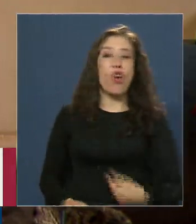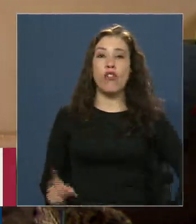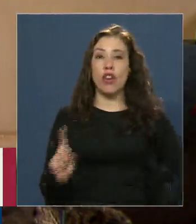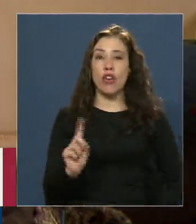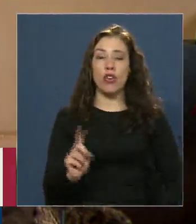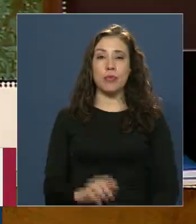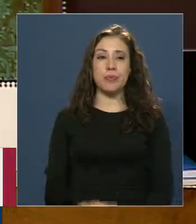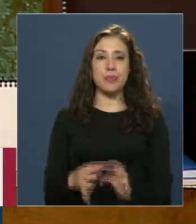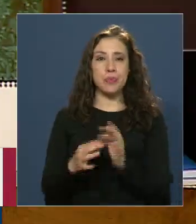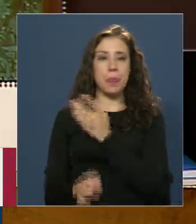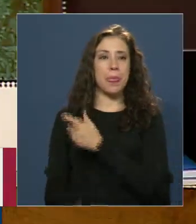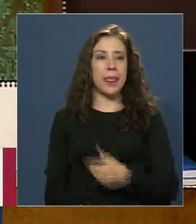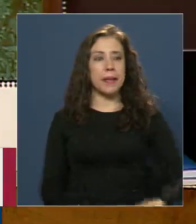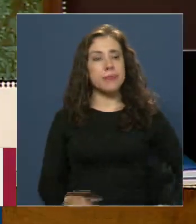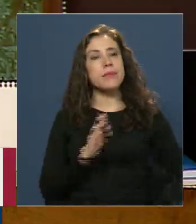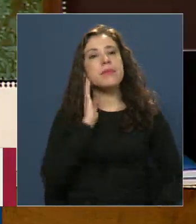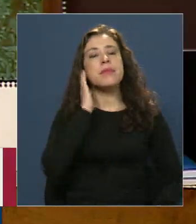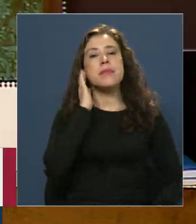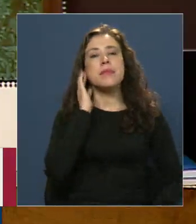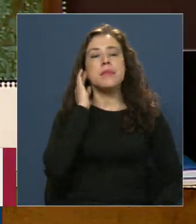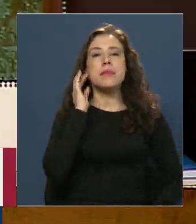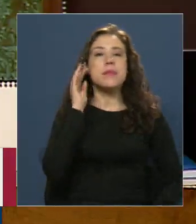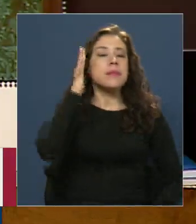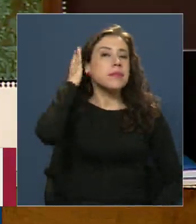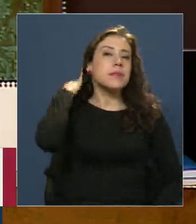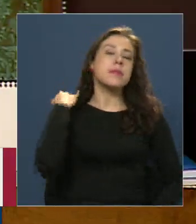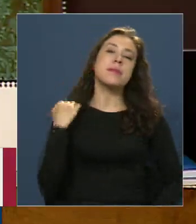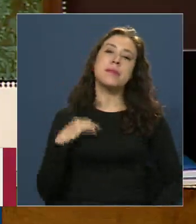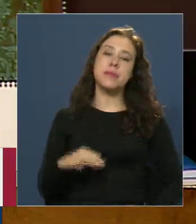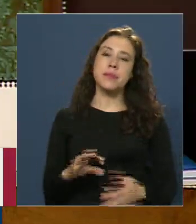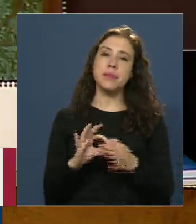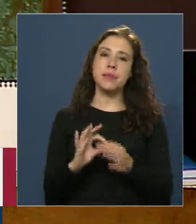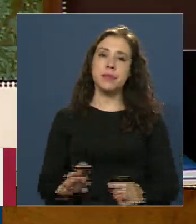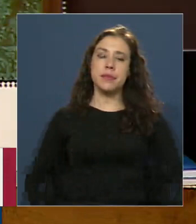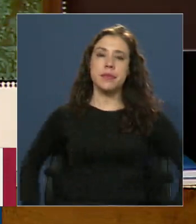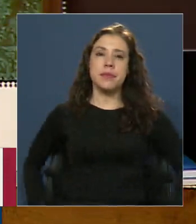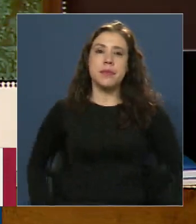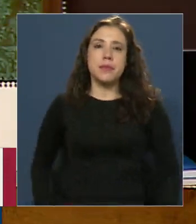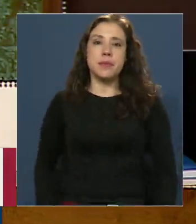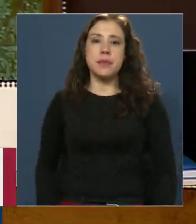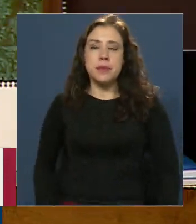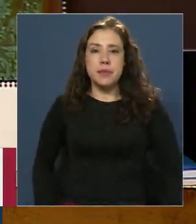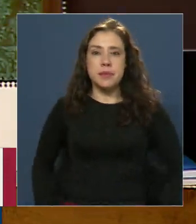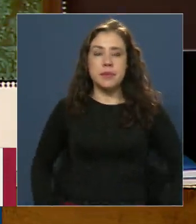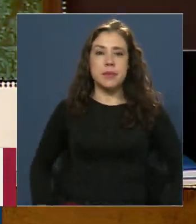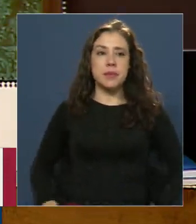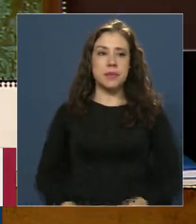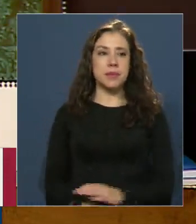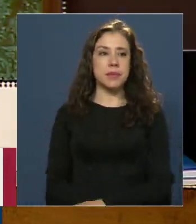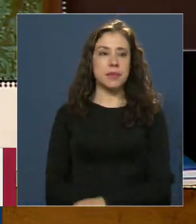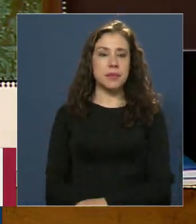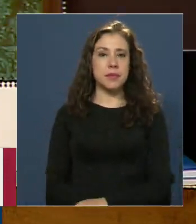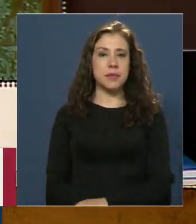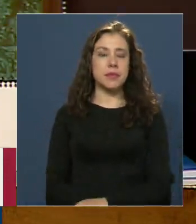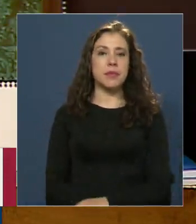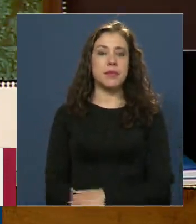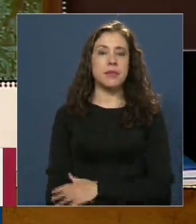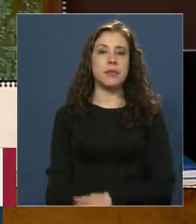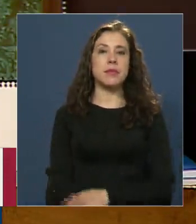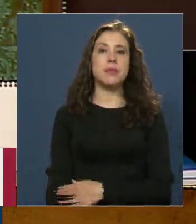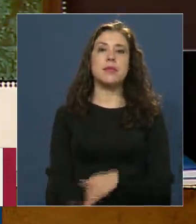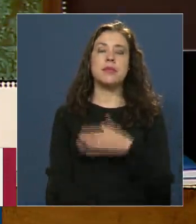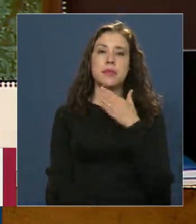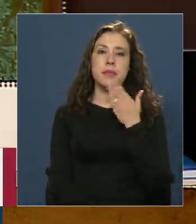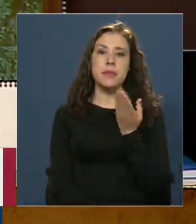Presidenta. Muchas gracias, diputado Andrés Molina. Quisiera de inmediato entonces entregar el uso de